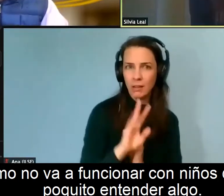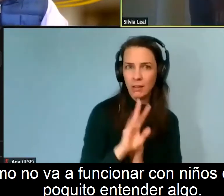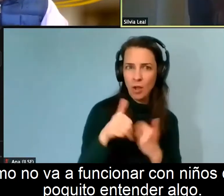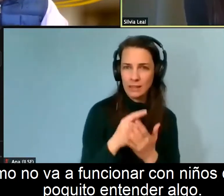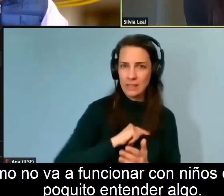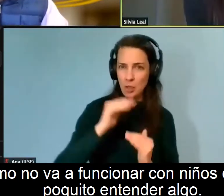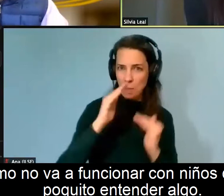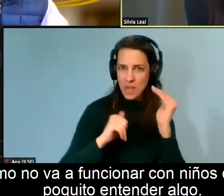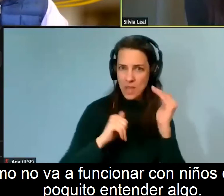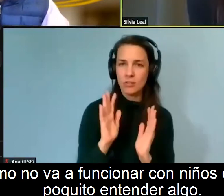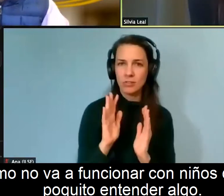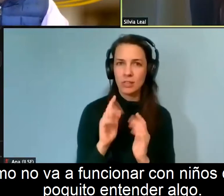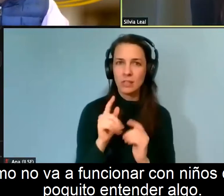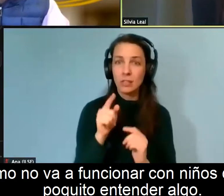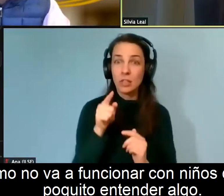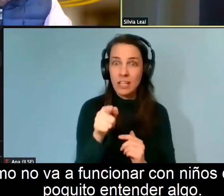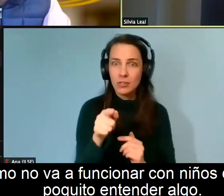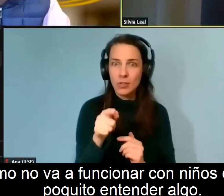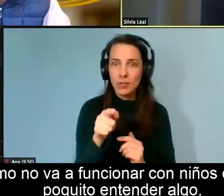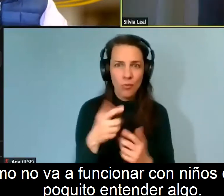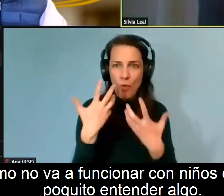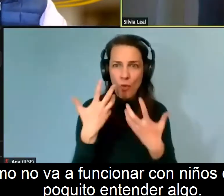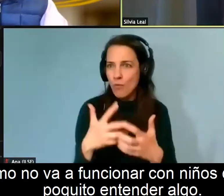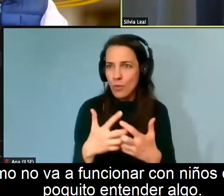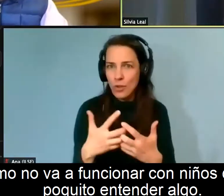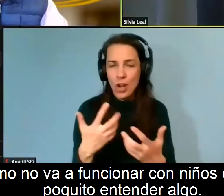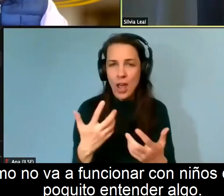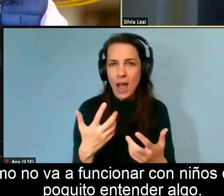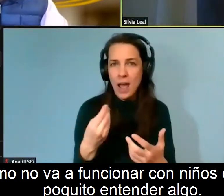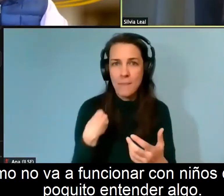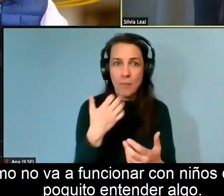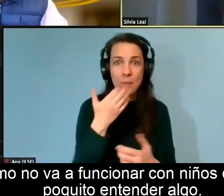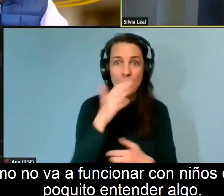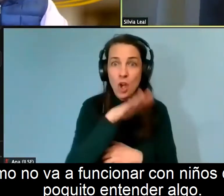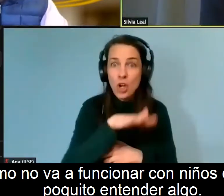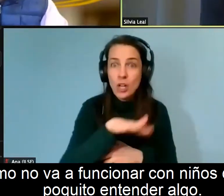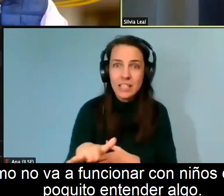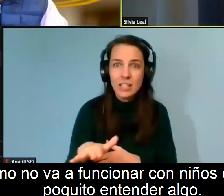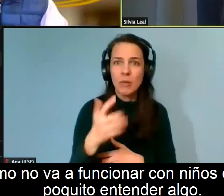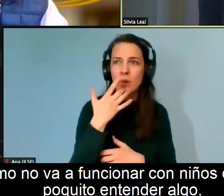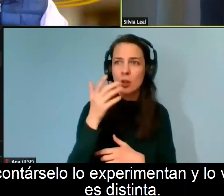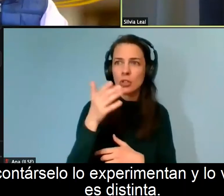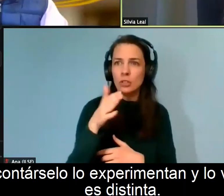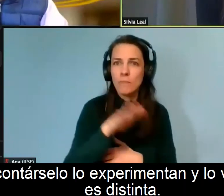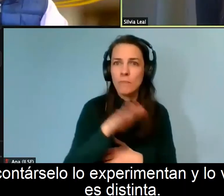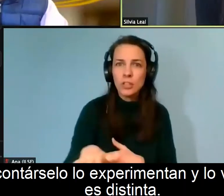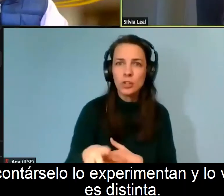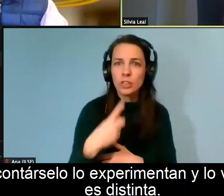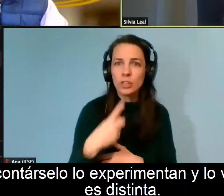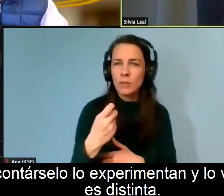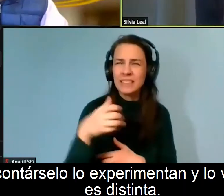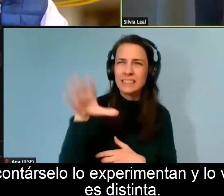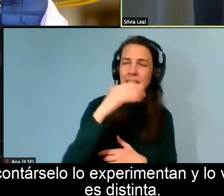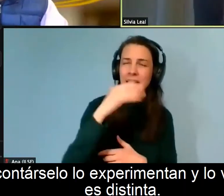esto, ¿cómo no va a funcionar con niños, por ejemplo, que les cuesta un poquito entender algo, ¿no? Si en lugar de contárselo